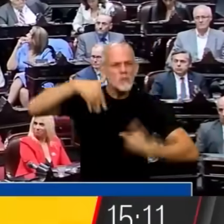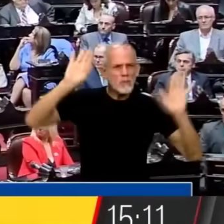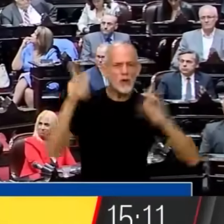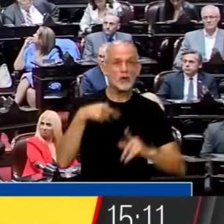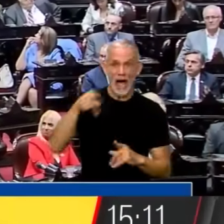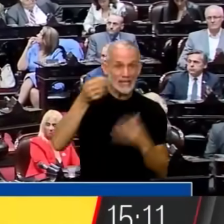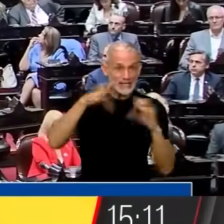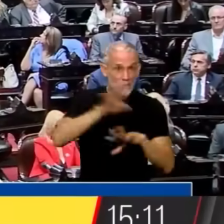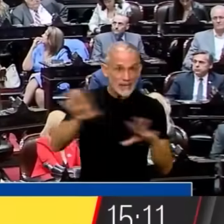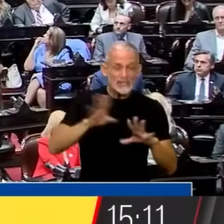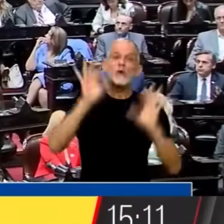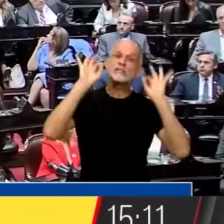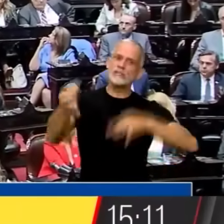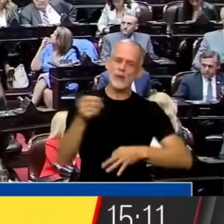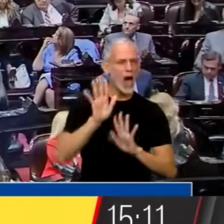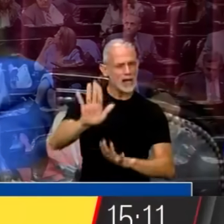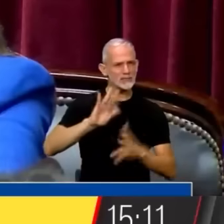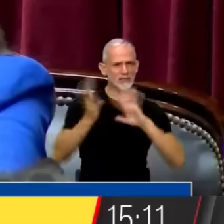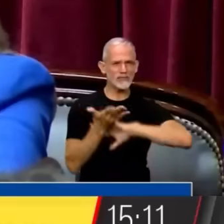así empezamos, sépanlo desde ahora.